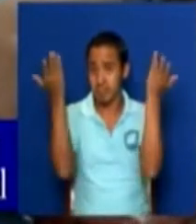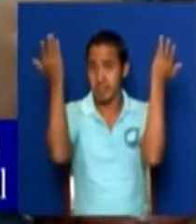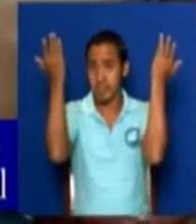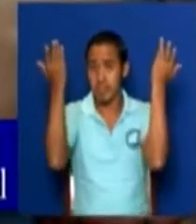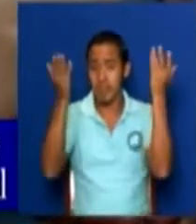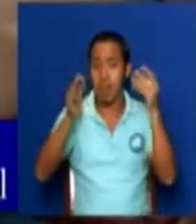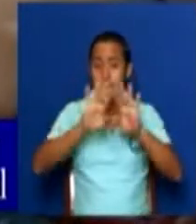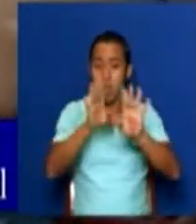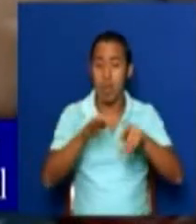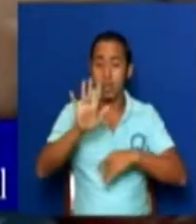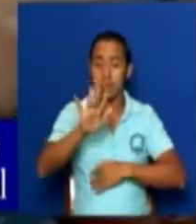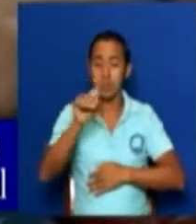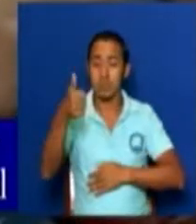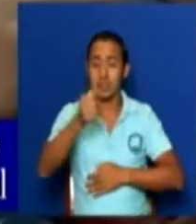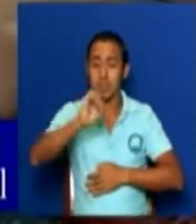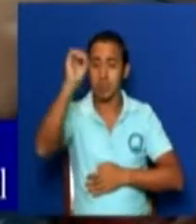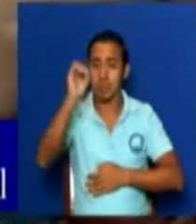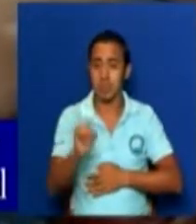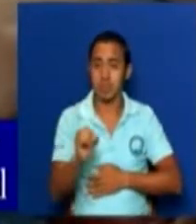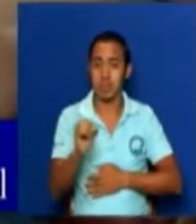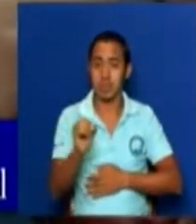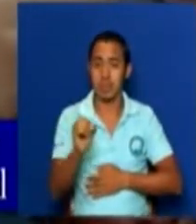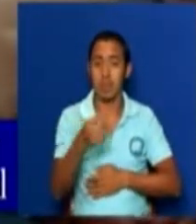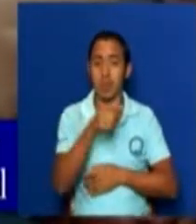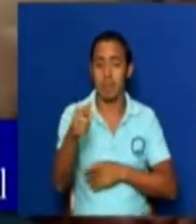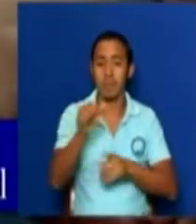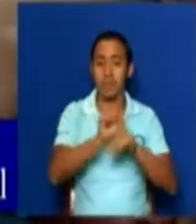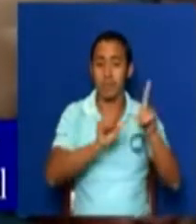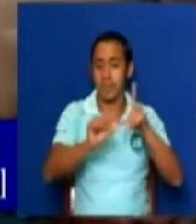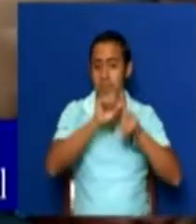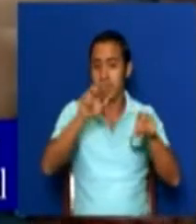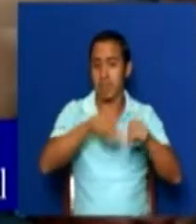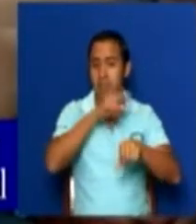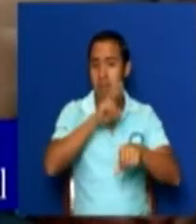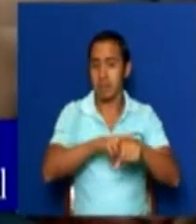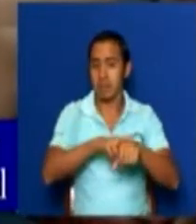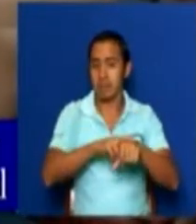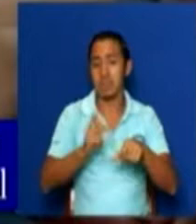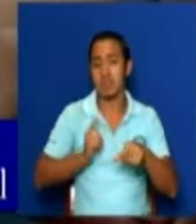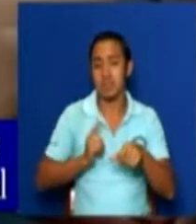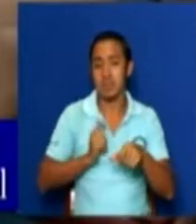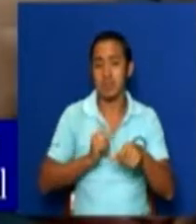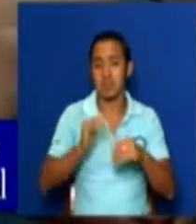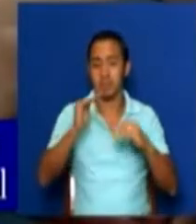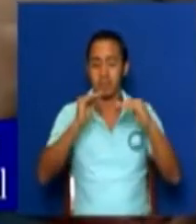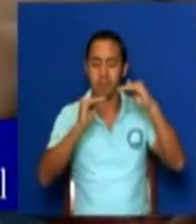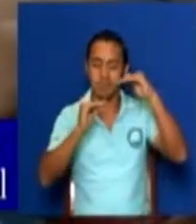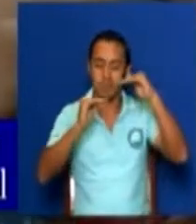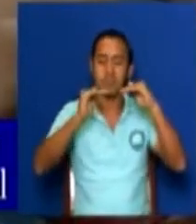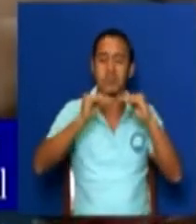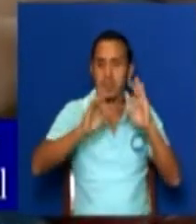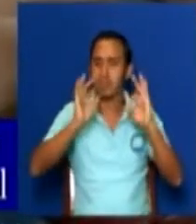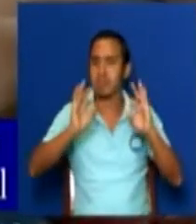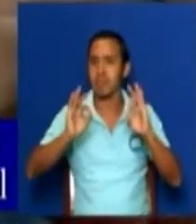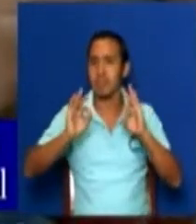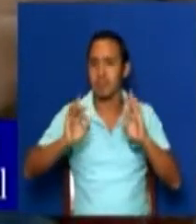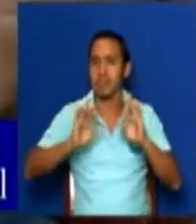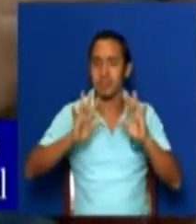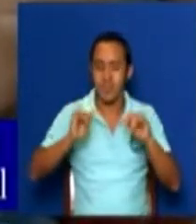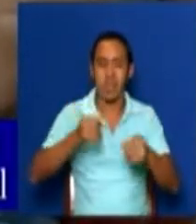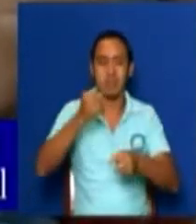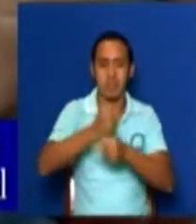el 56%. Por lo tanto, esa Asamblea Nacional ahora tiene equilibrio de género y lo hemos